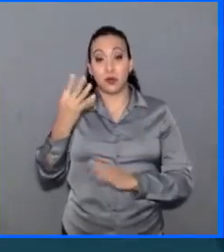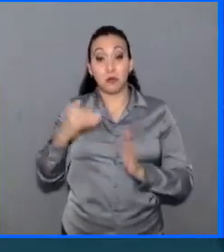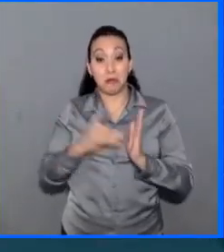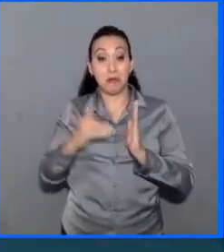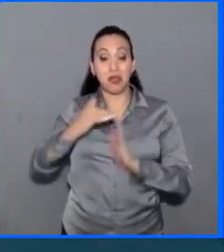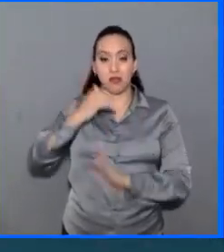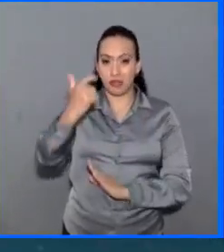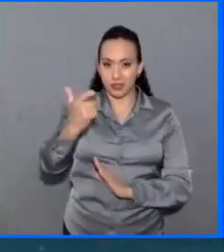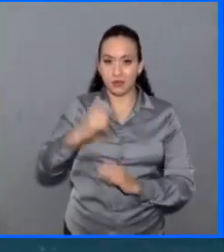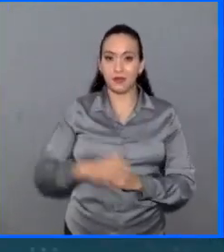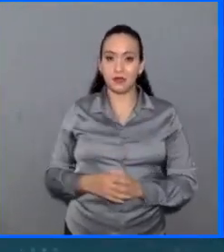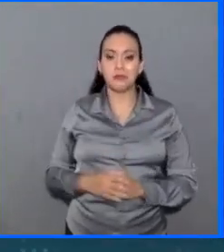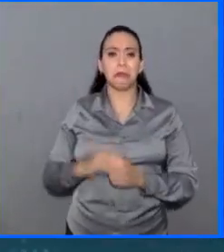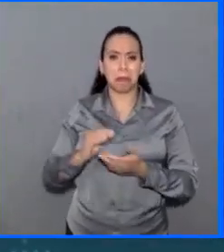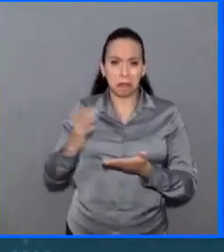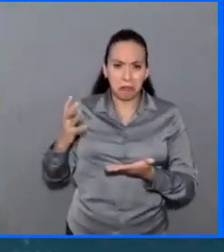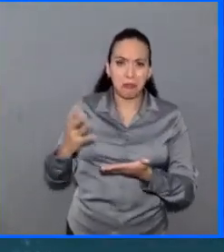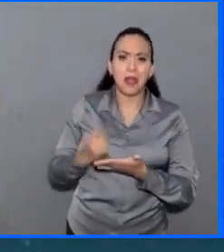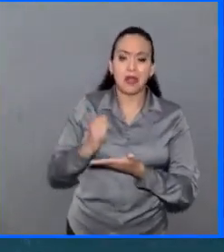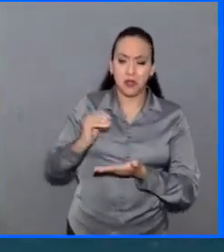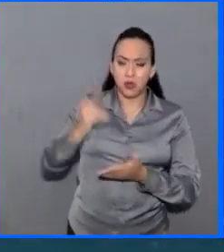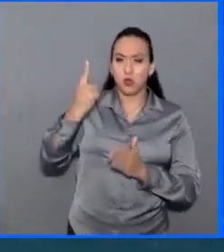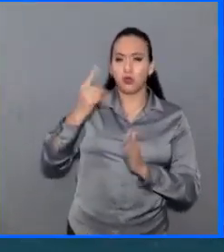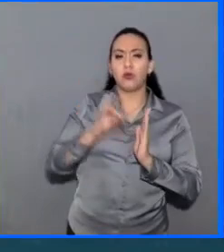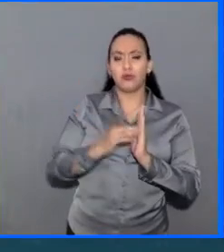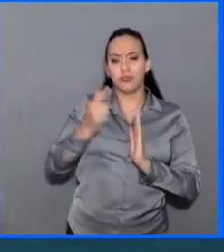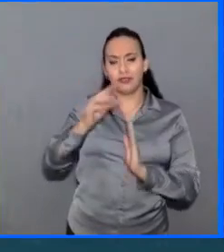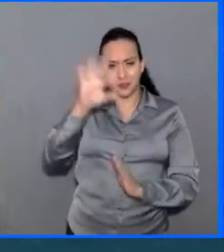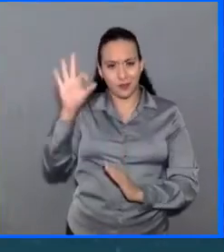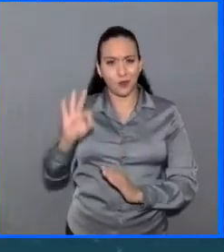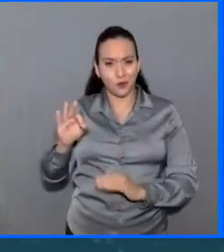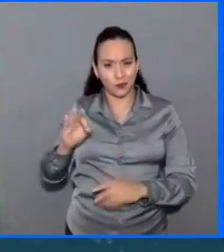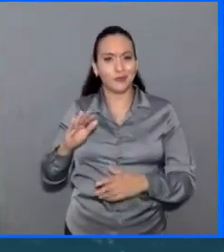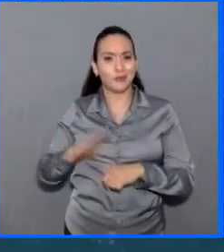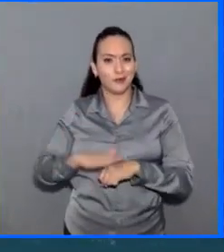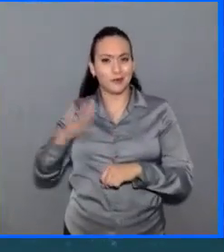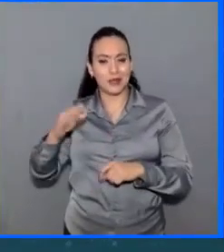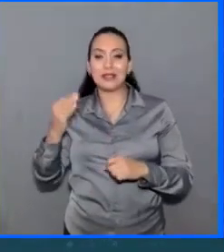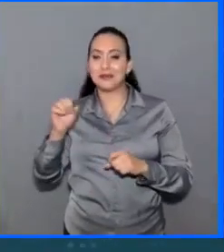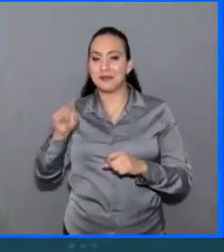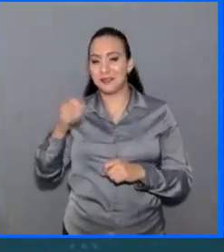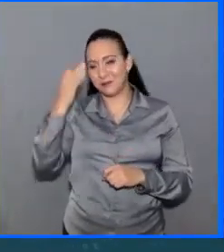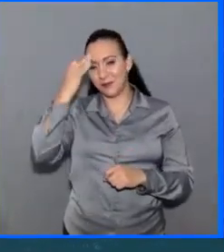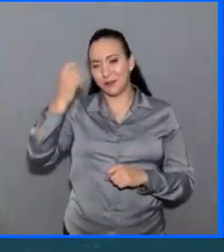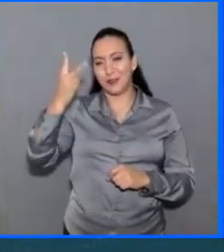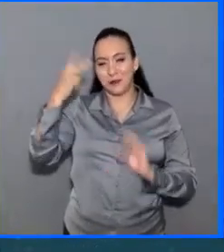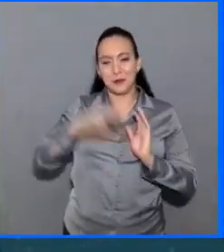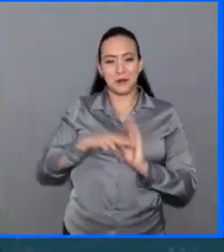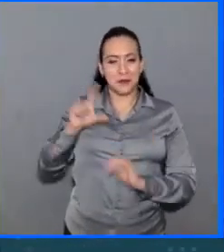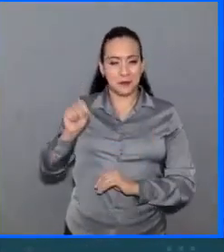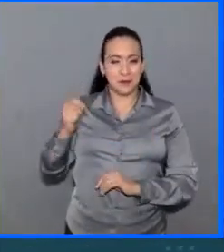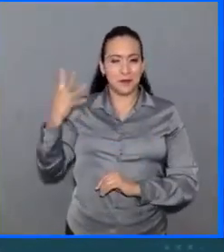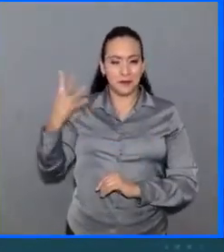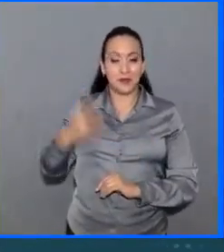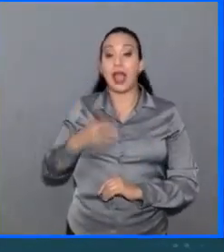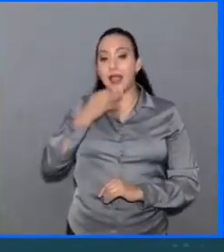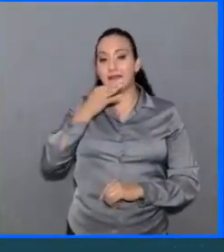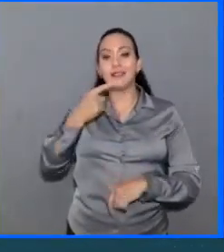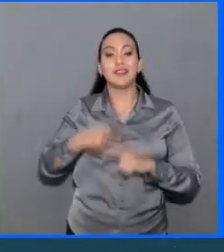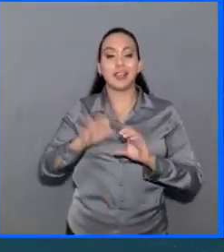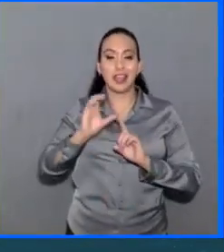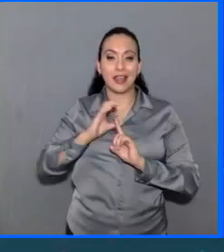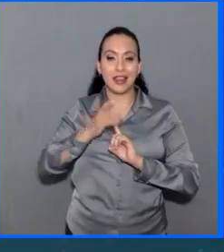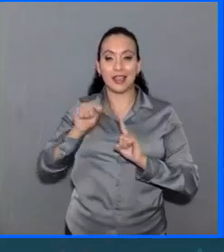un aumento de 5.7% respecto a igual periodo de 2024, informó la Comisión Nacional Bancaria